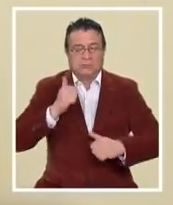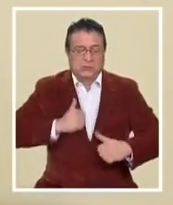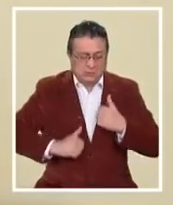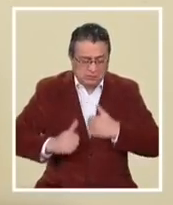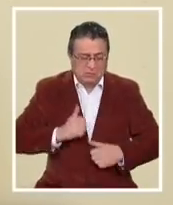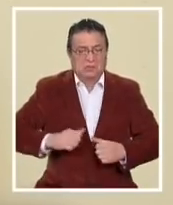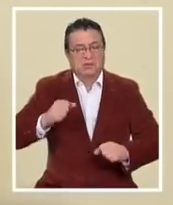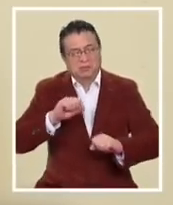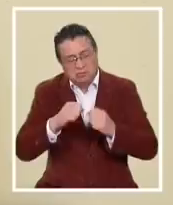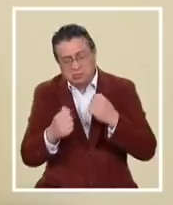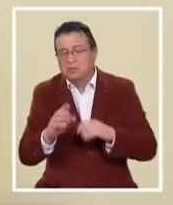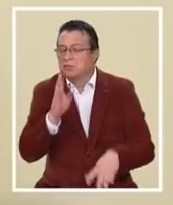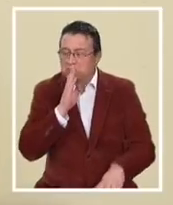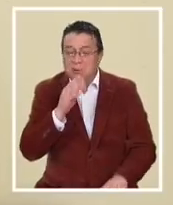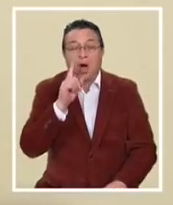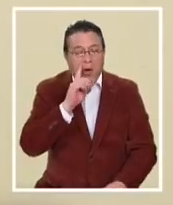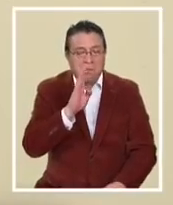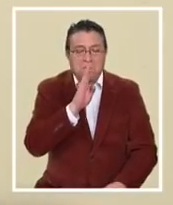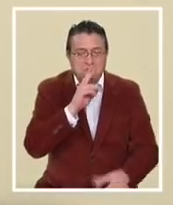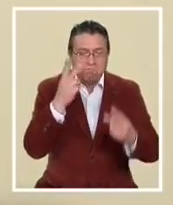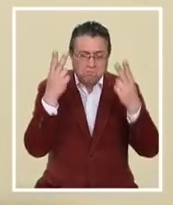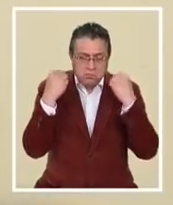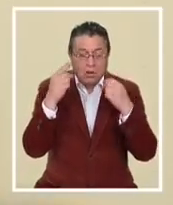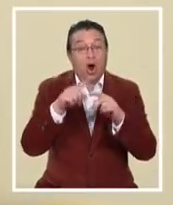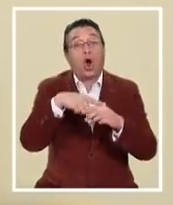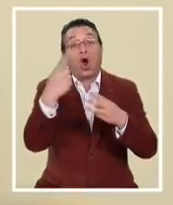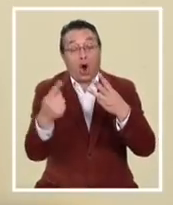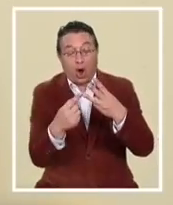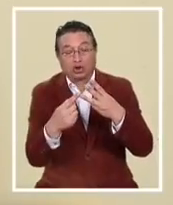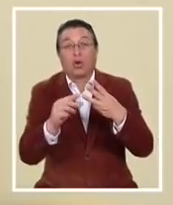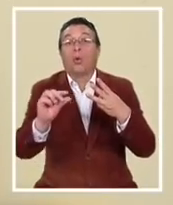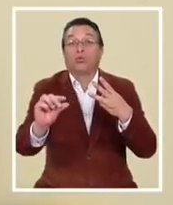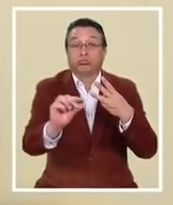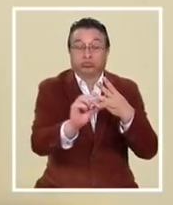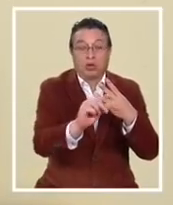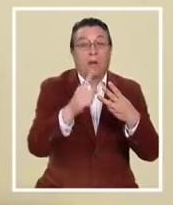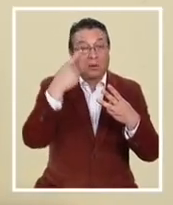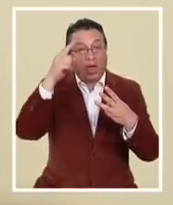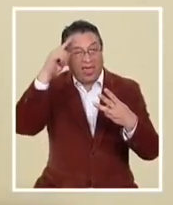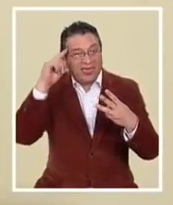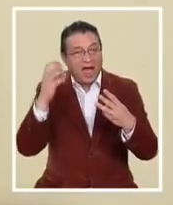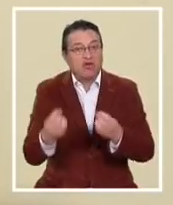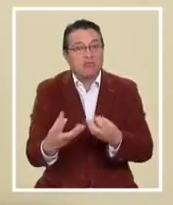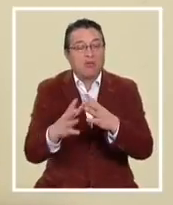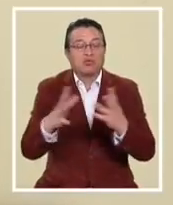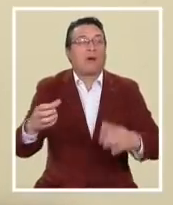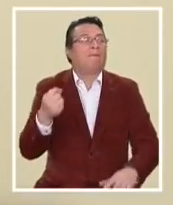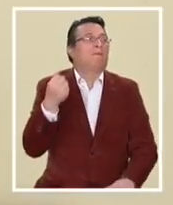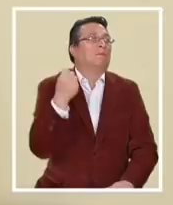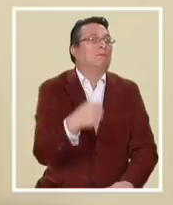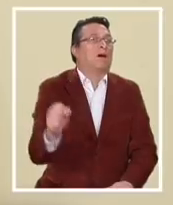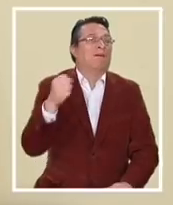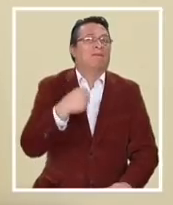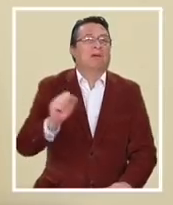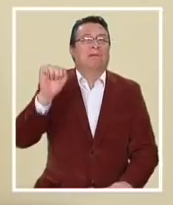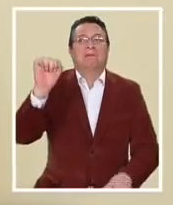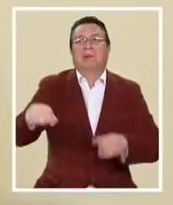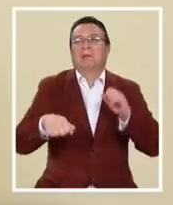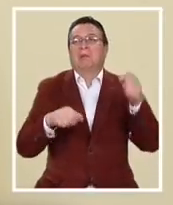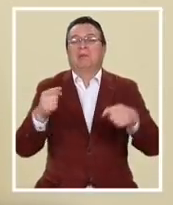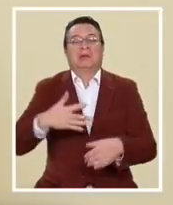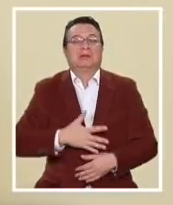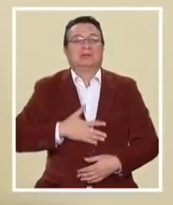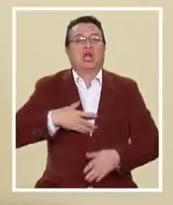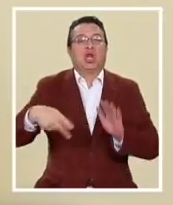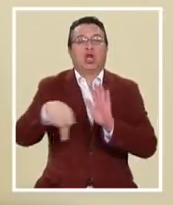sufrimiento y complicaciones que eso tiene. Pero hay un tercer Chile, menor, pero muy dañino, que no hace caso de nada, que se cree por encima de